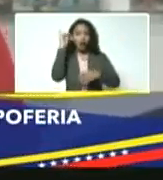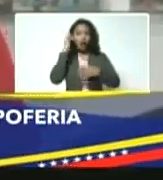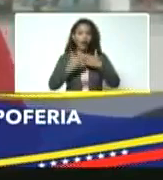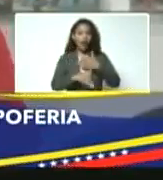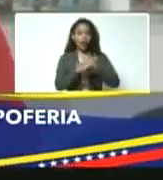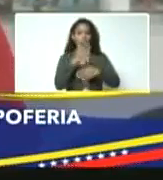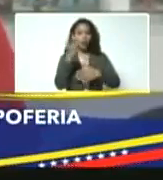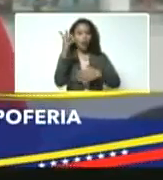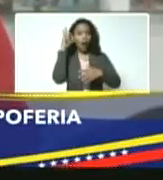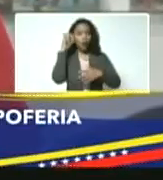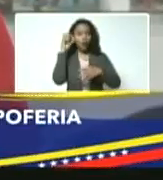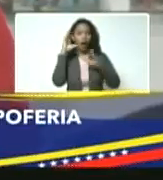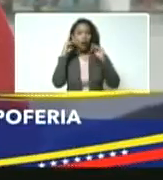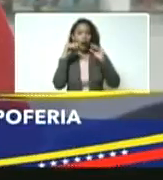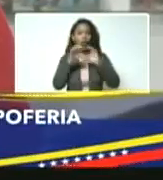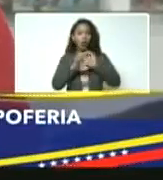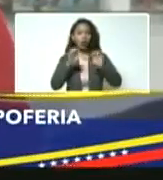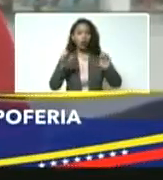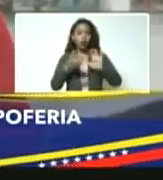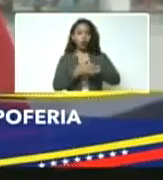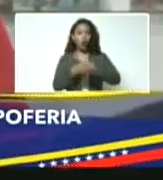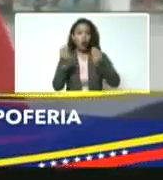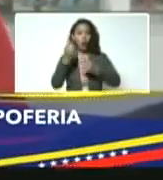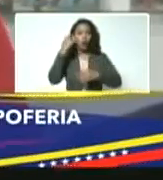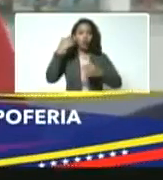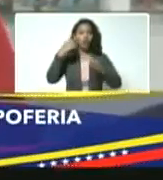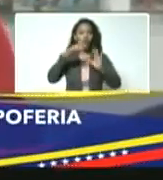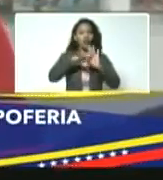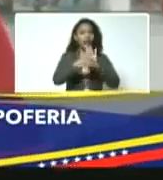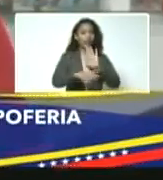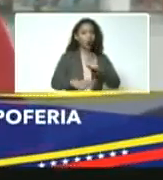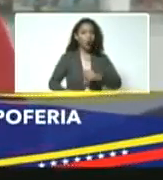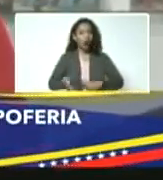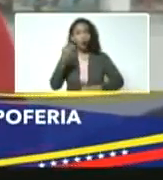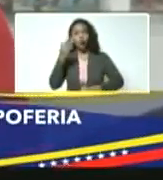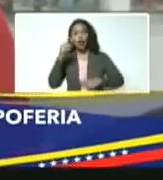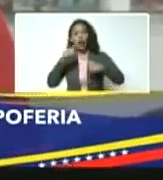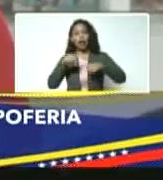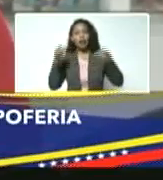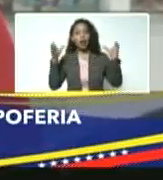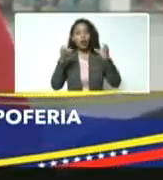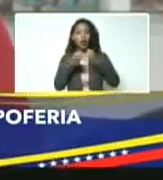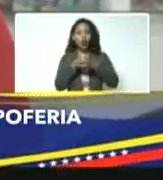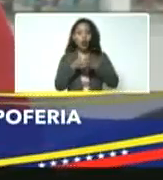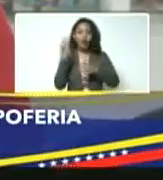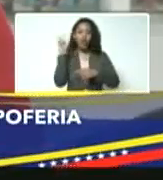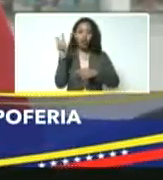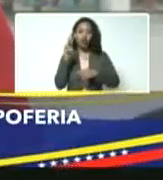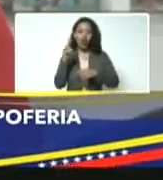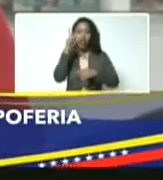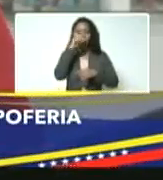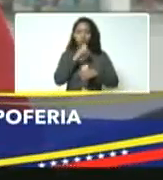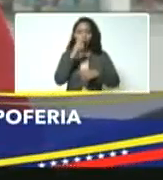usted escucha hablar de la educación como un derecho fundamental, en esta cumbre usted dice, Venezuela desde el